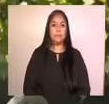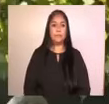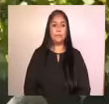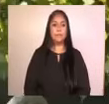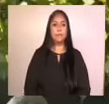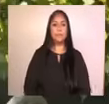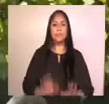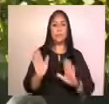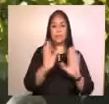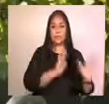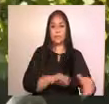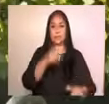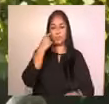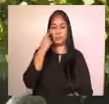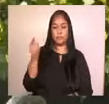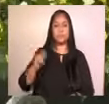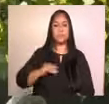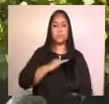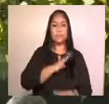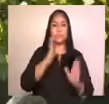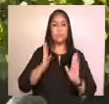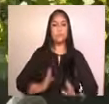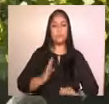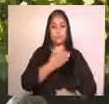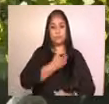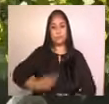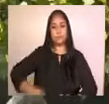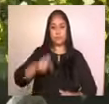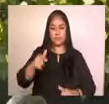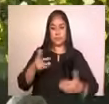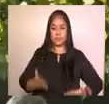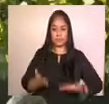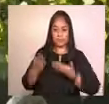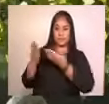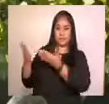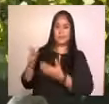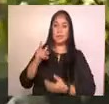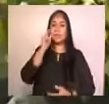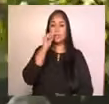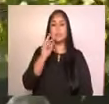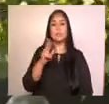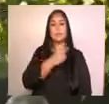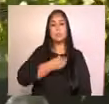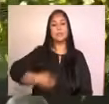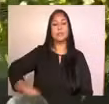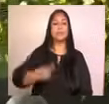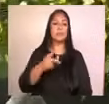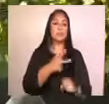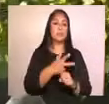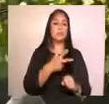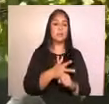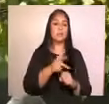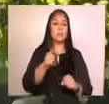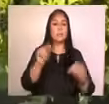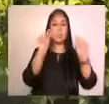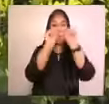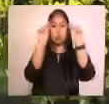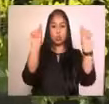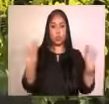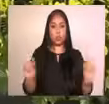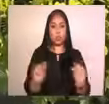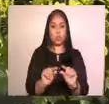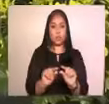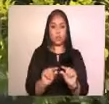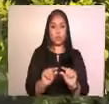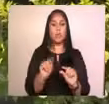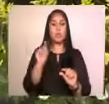A continuación, el ministro de Gobernación, Francisco Jiménez, hará entrega al presidente de la República de